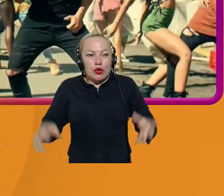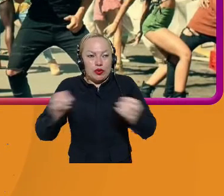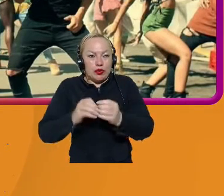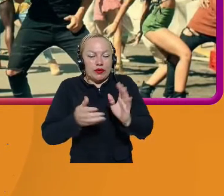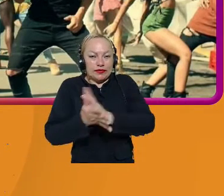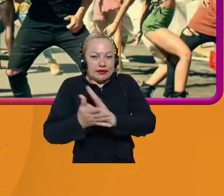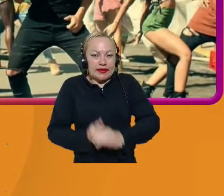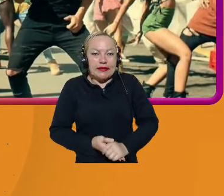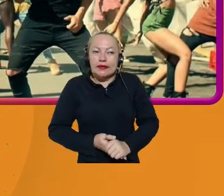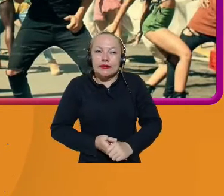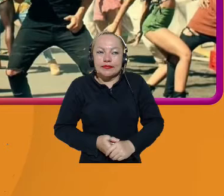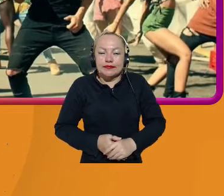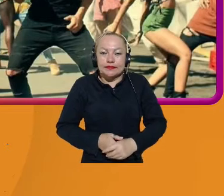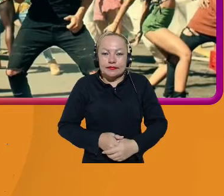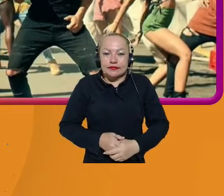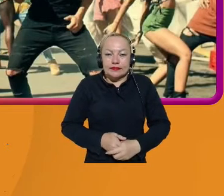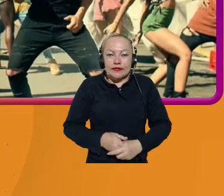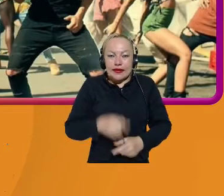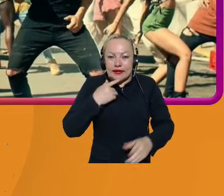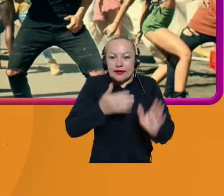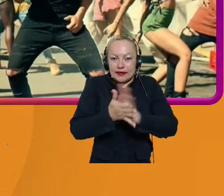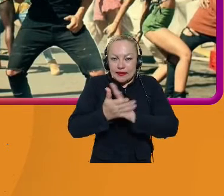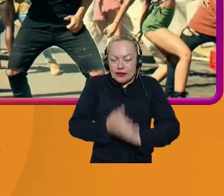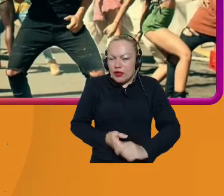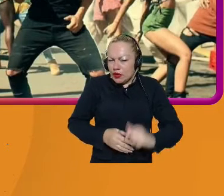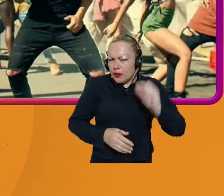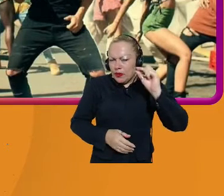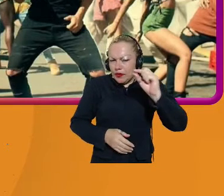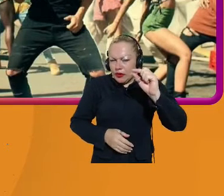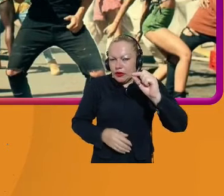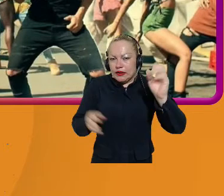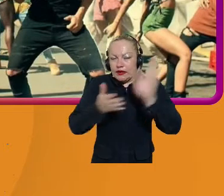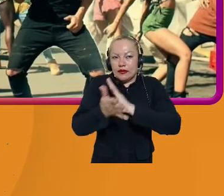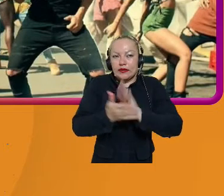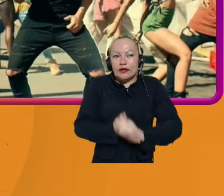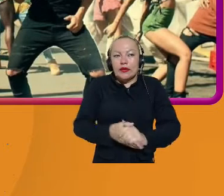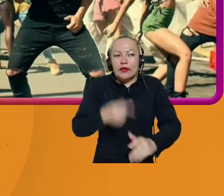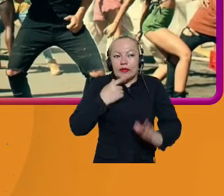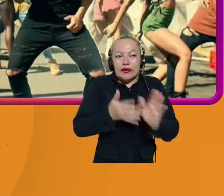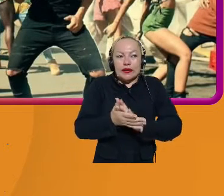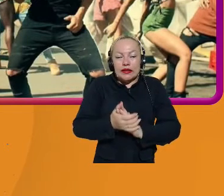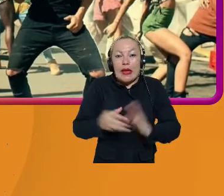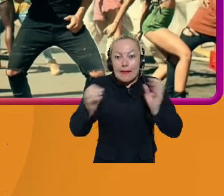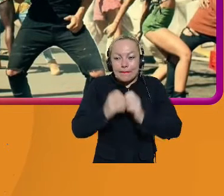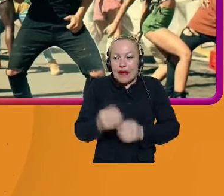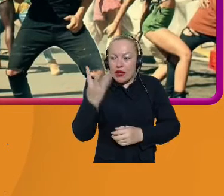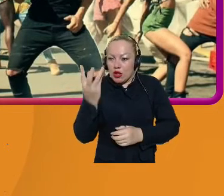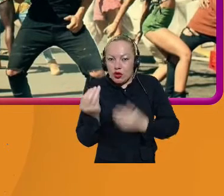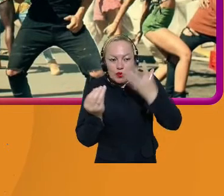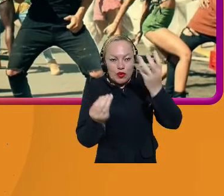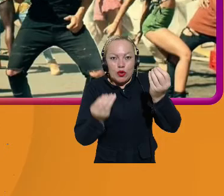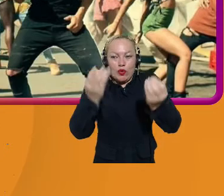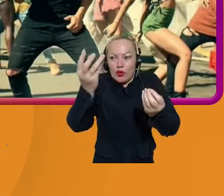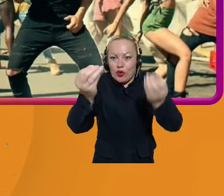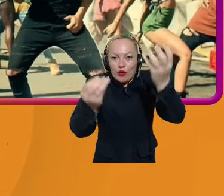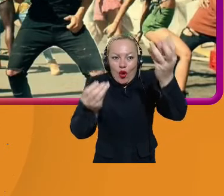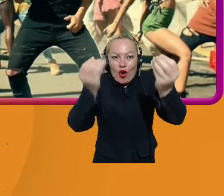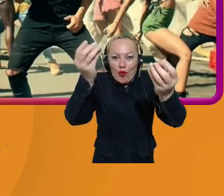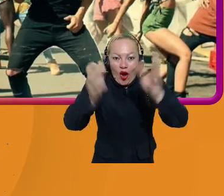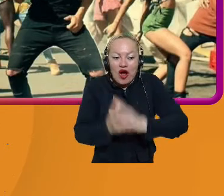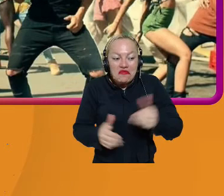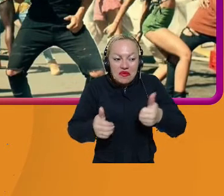es nuevo. Sí, bueno. Sí. Pero son muy poquitos. Pero muy poquitos. Y esas bandas que estaban emergiendo fueron desplazadas por el